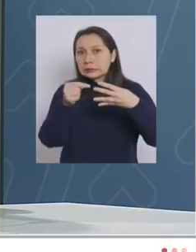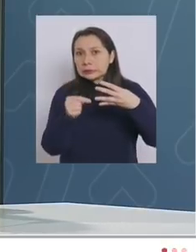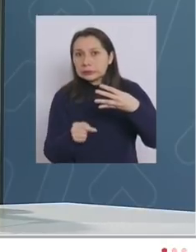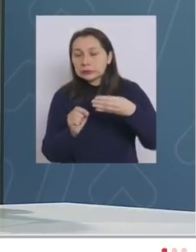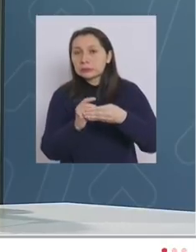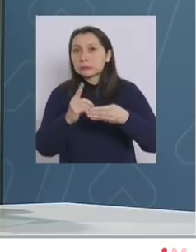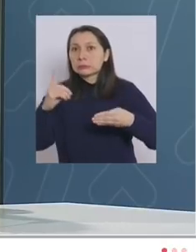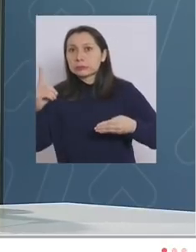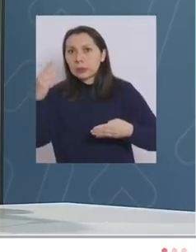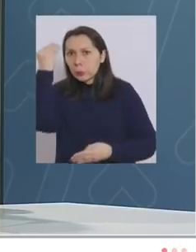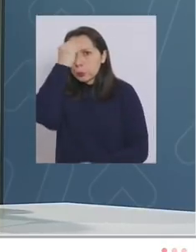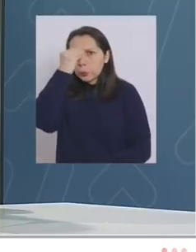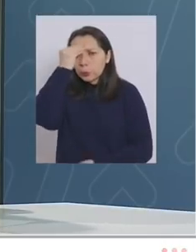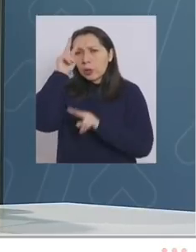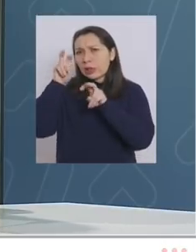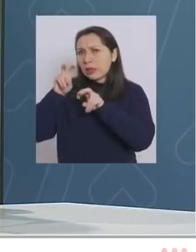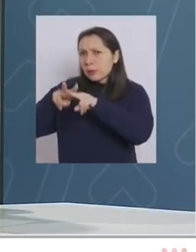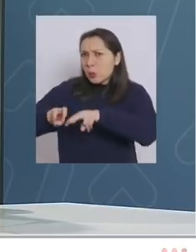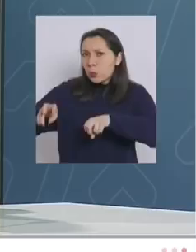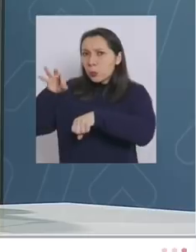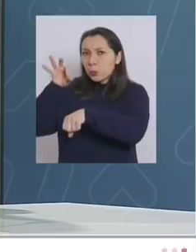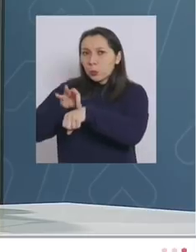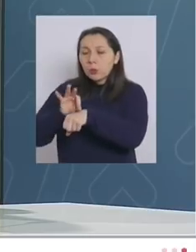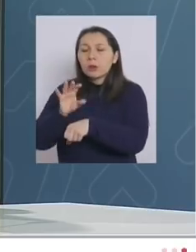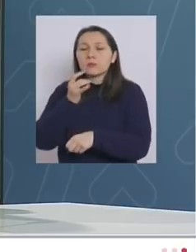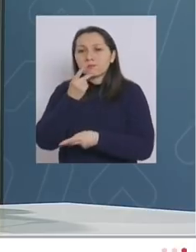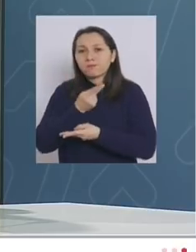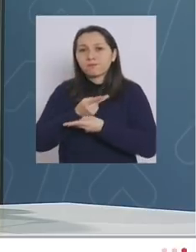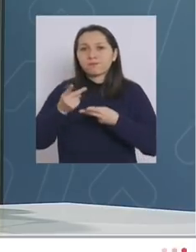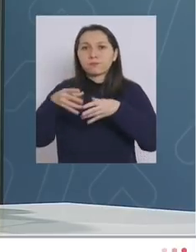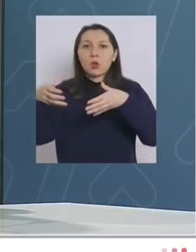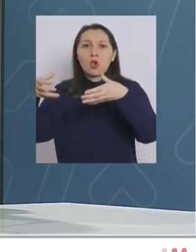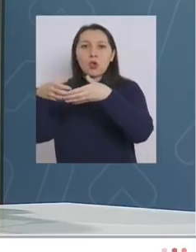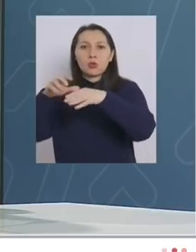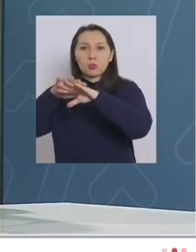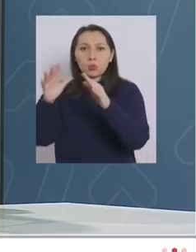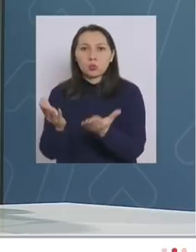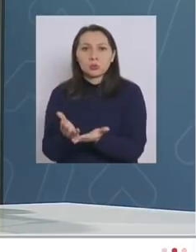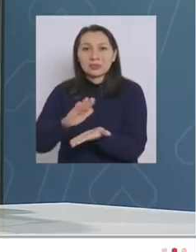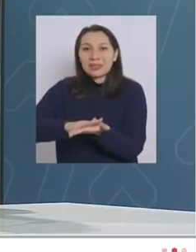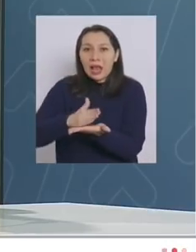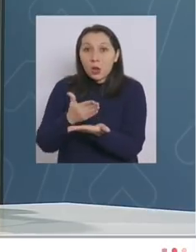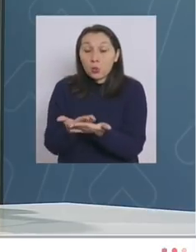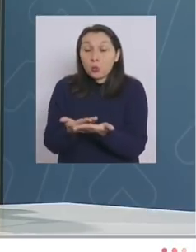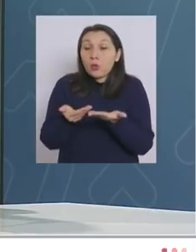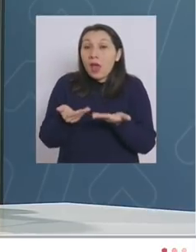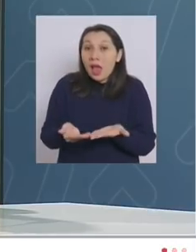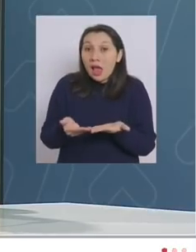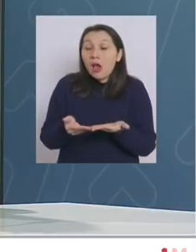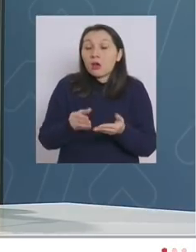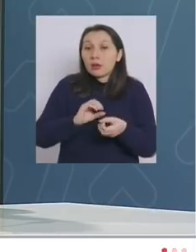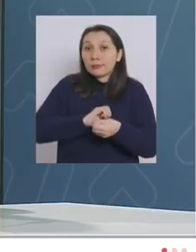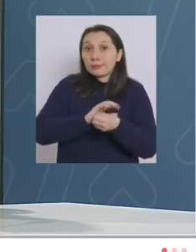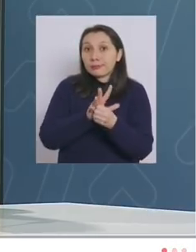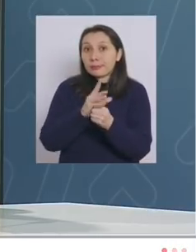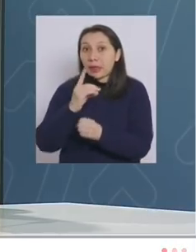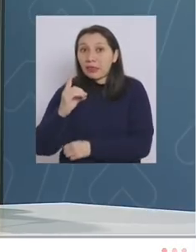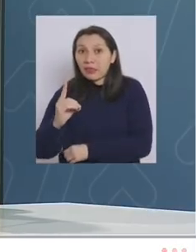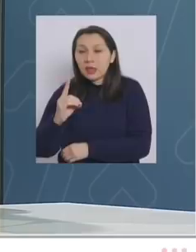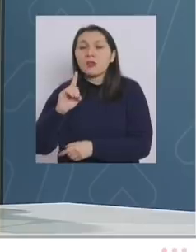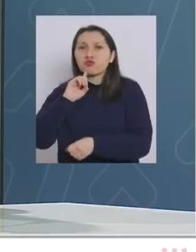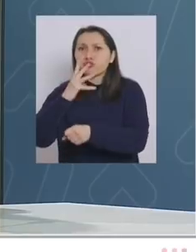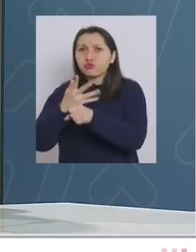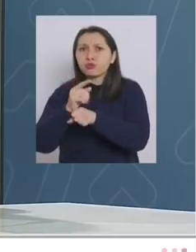preocupación de acuerdo a los criterios epidemiológicos decretados por la Organización Mundial de la Salud. Hoy es una variante que está presente